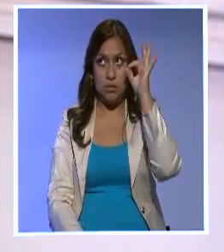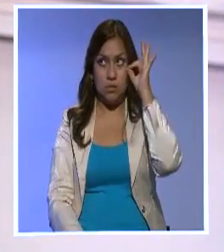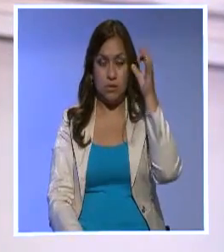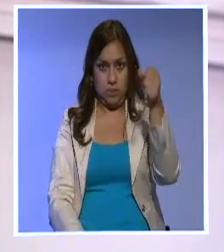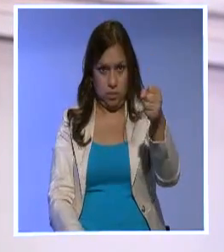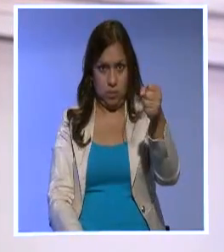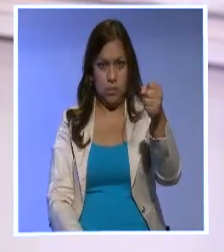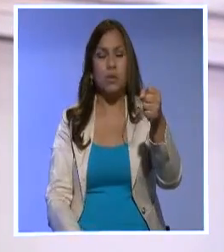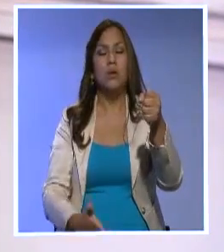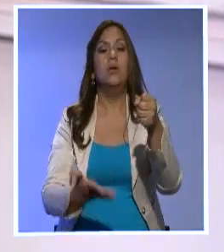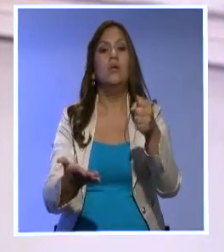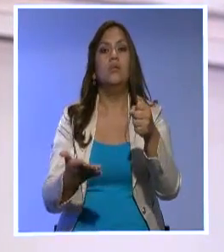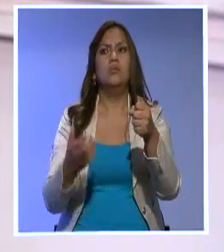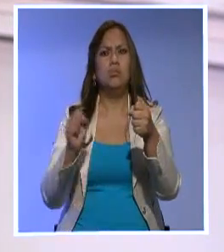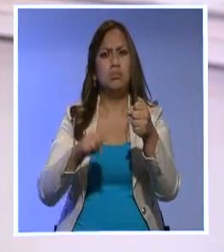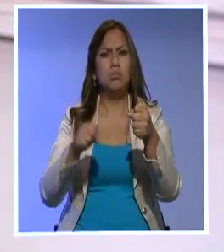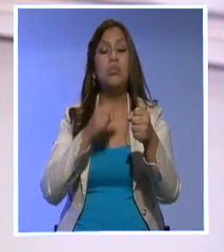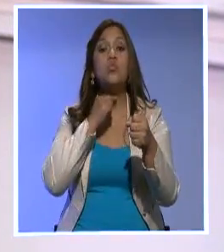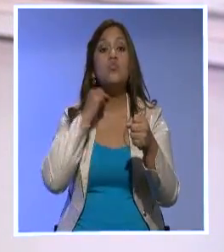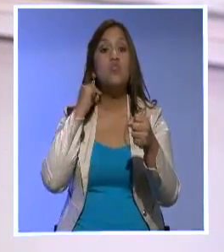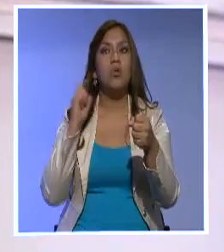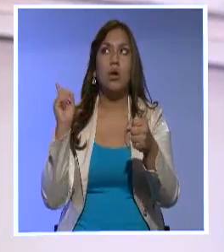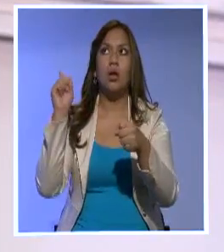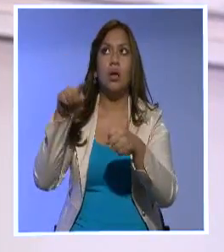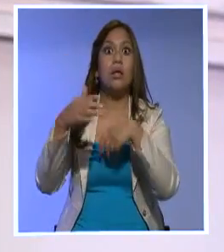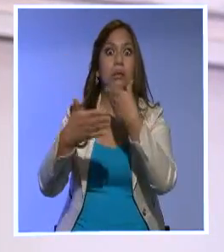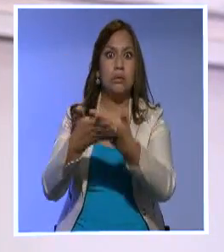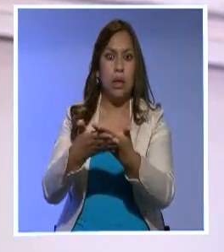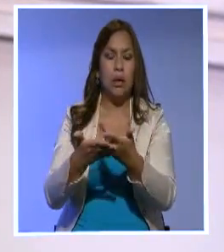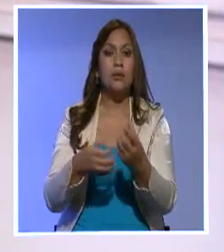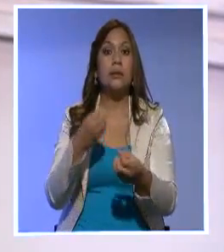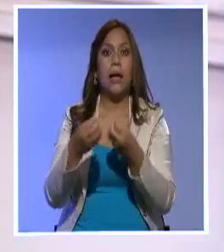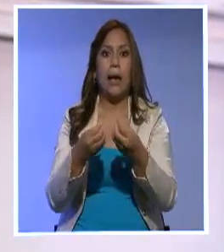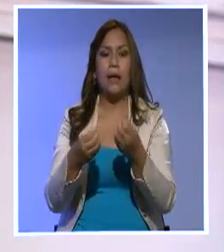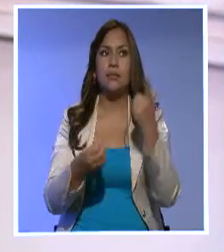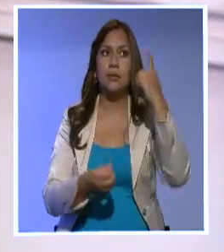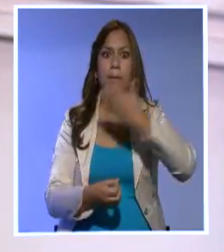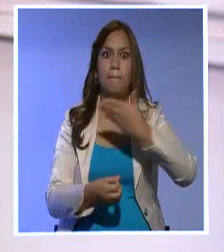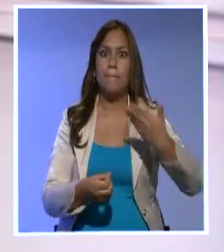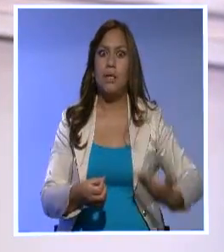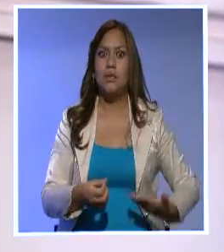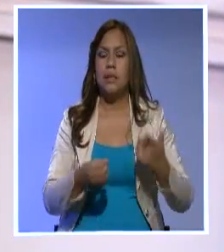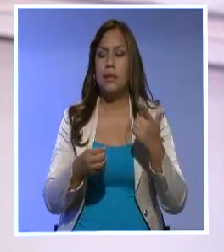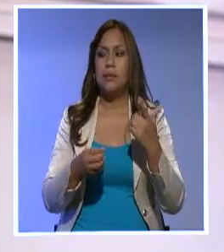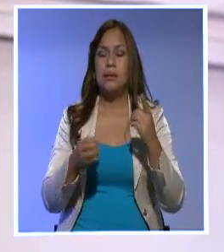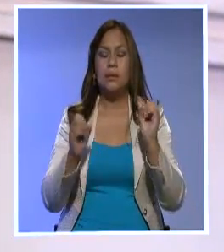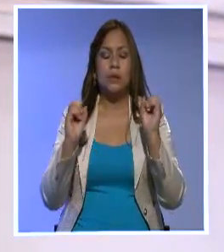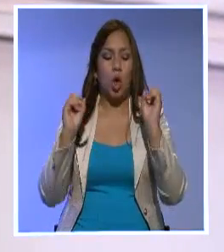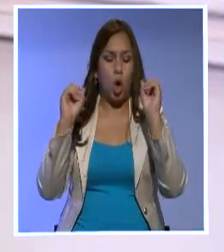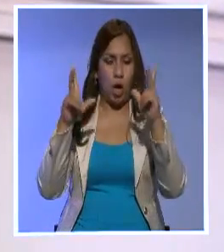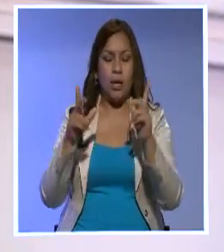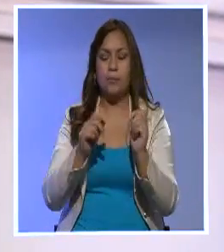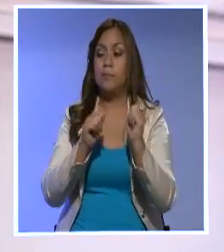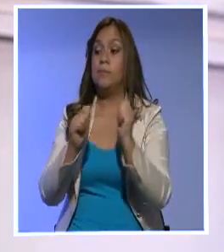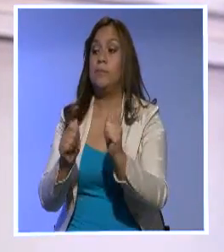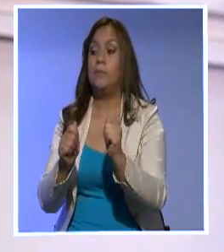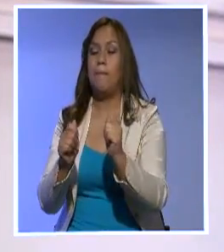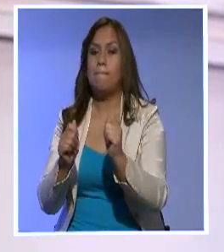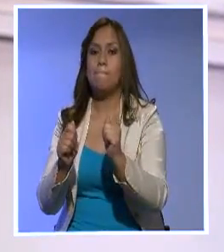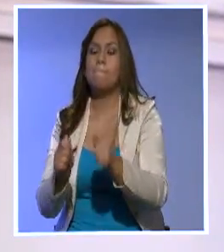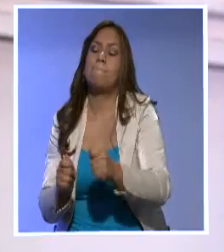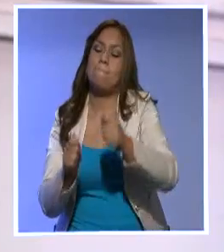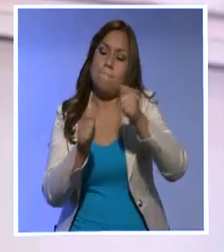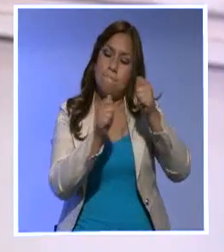serie de movilizaciones en las que se prefirió llamar a la tranquilidad de la ciudadanía retirar temporalmente las dos leyes y